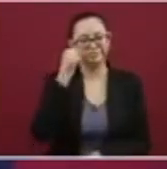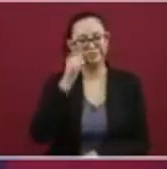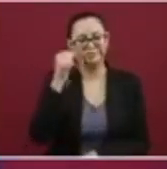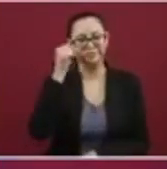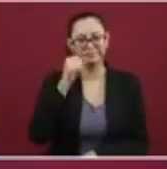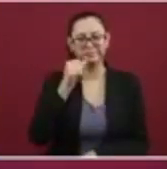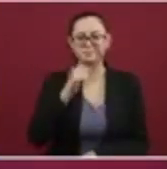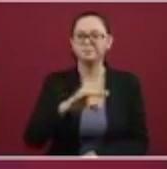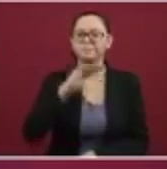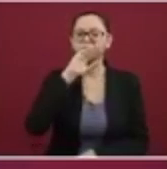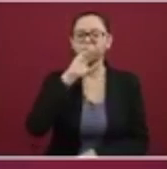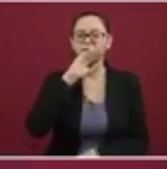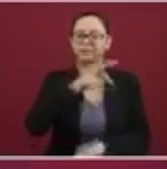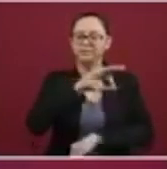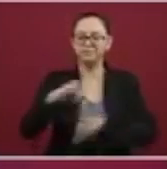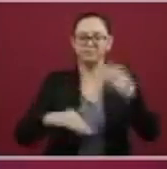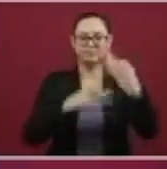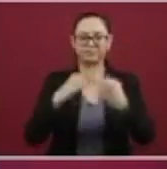queridas madres,